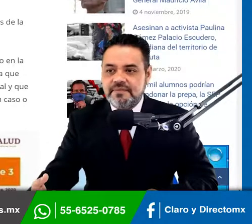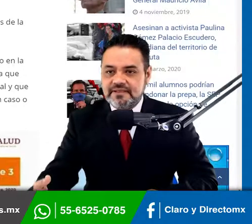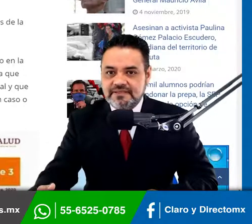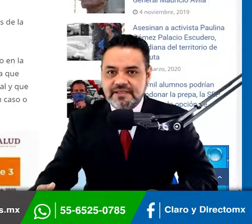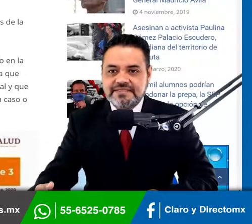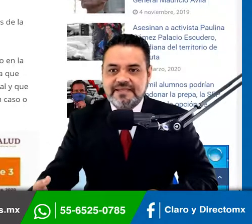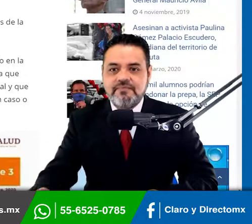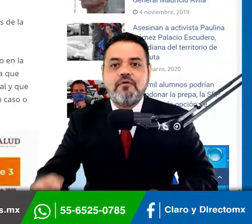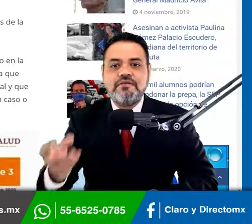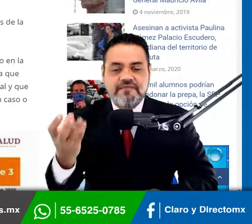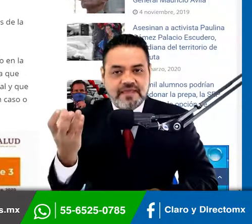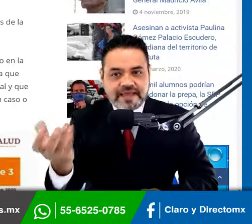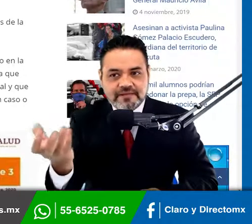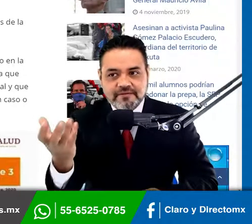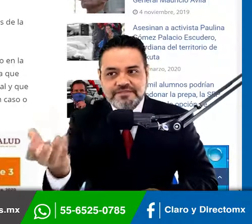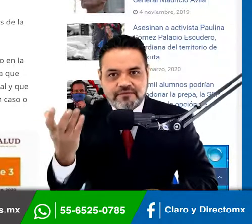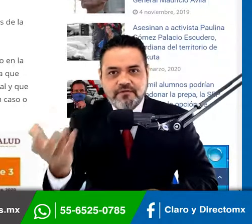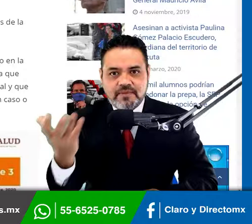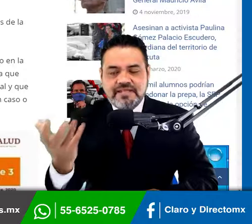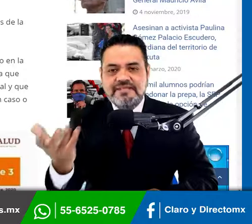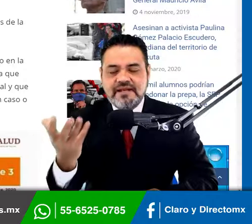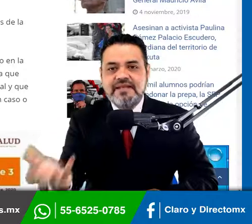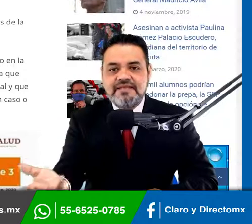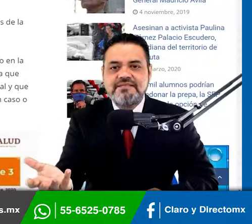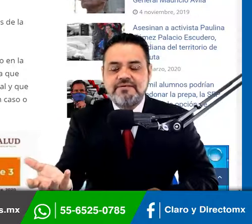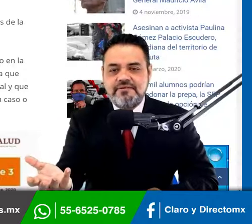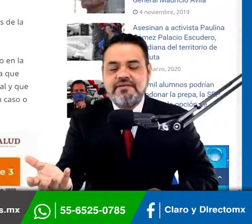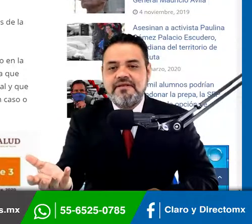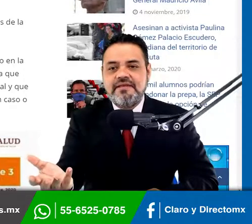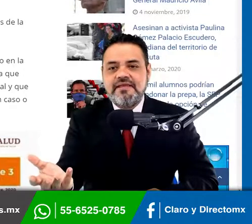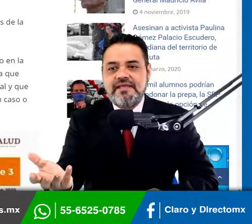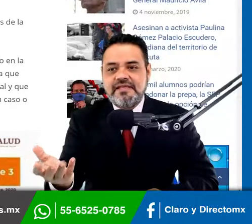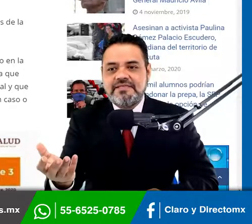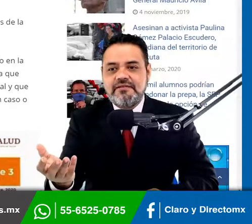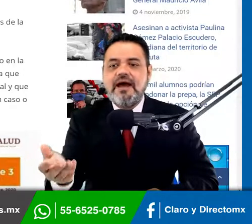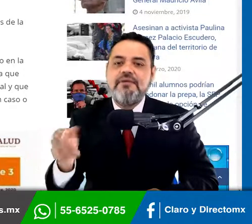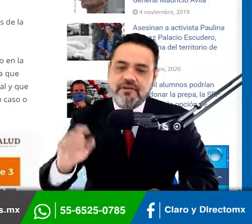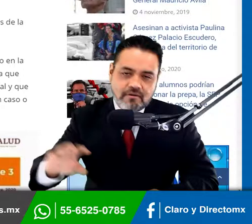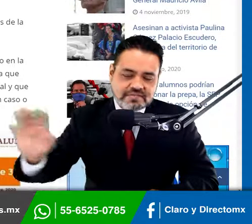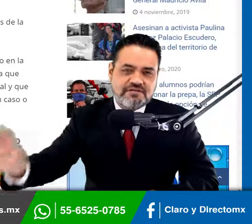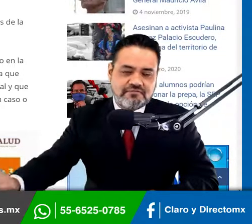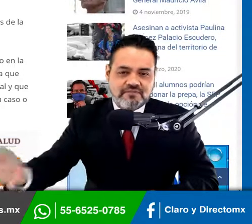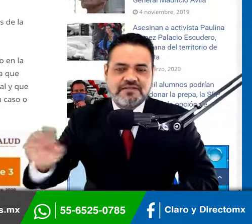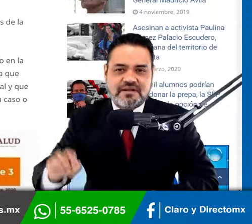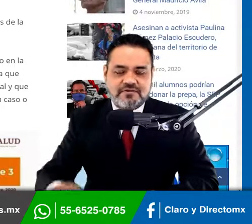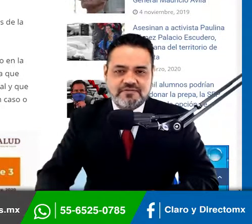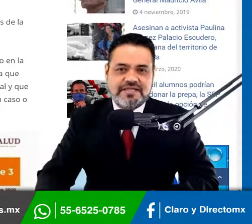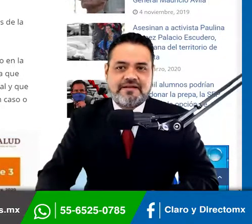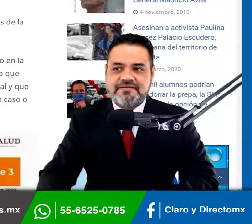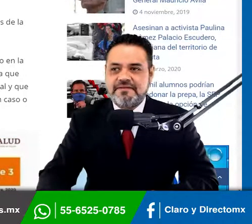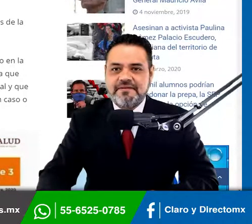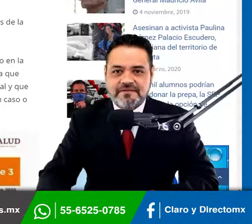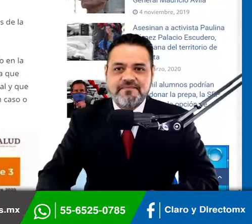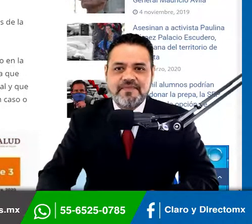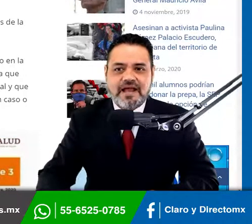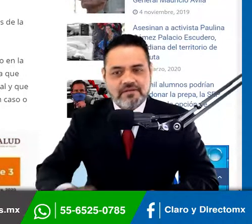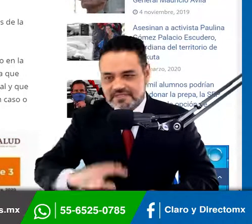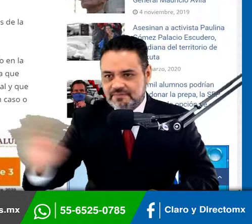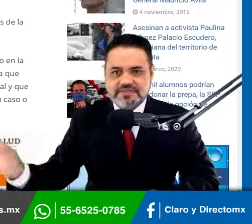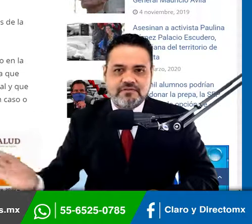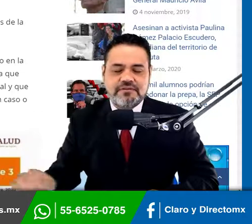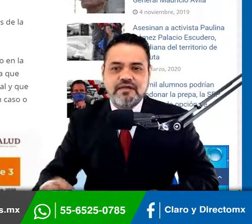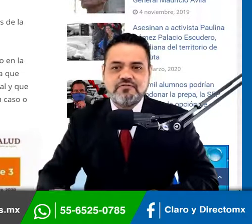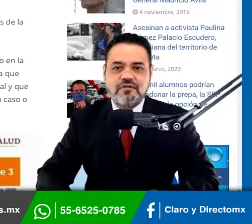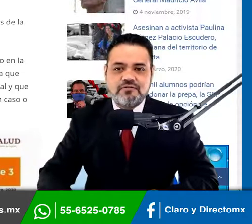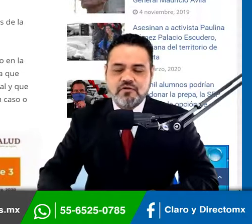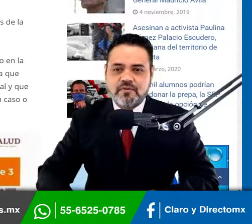finalmente están modificando esta forma de hacer el registro y diciendo, ah, bueno, ahora sí los vamos a reconocer, ¿no? Ahora